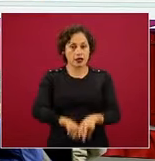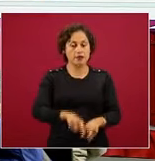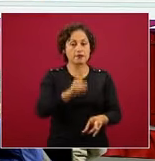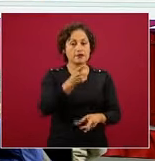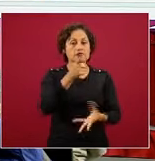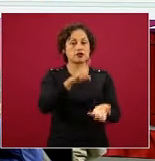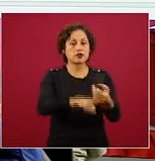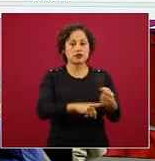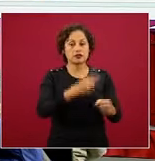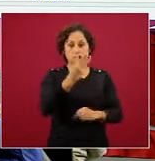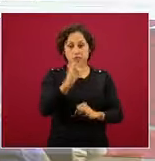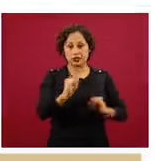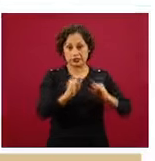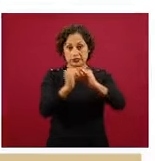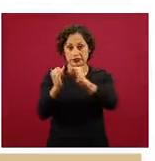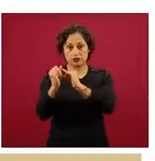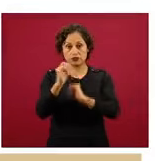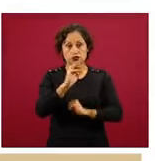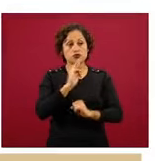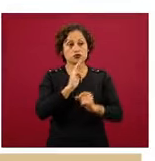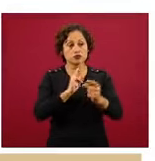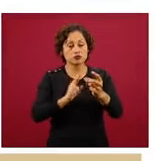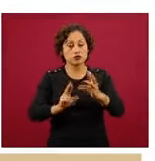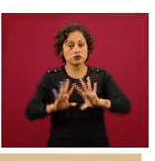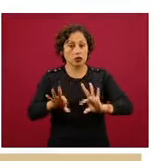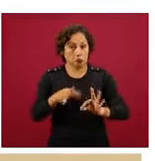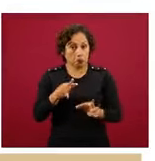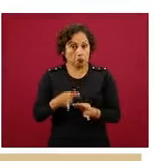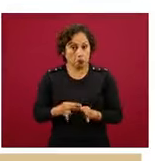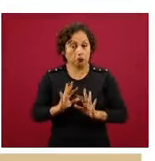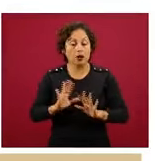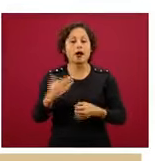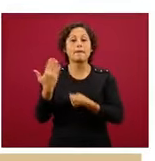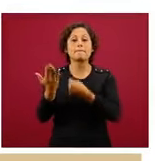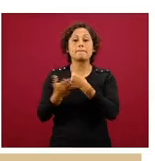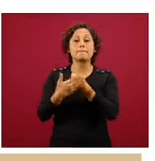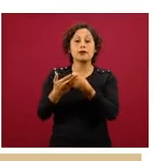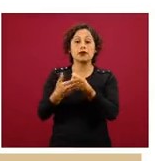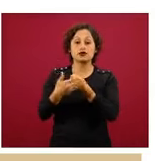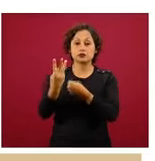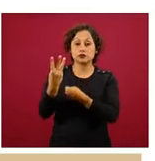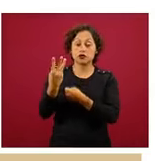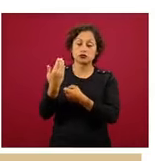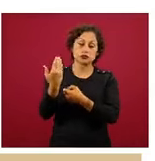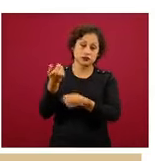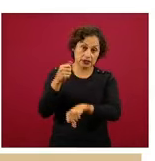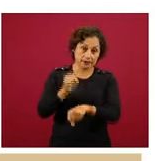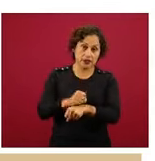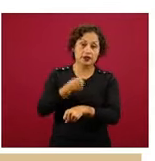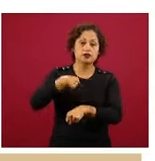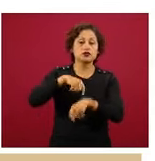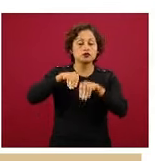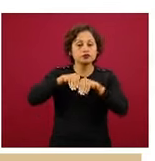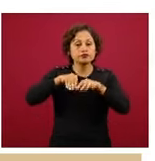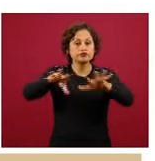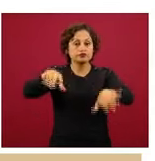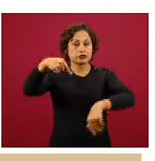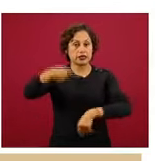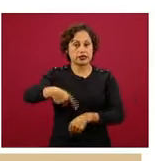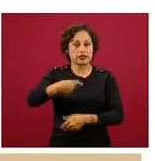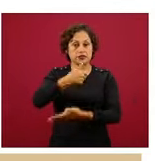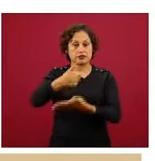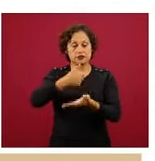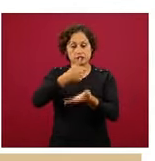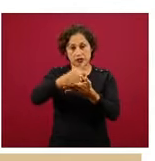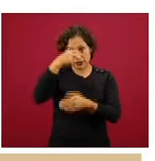buenos resultados, y en un par de semanas vamos a lanzar en la Ciudad de México un programa más amplio, distribuyendo esta aplicación en